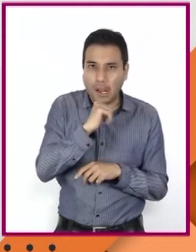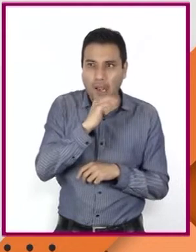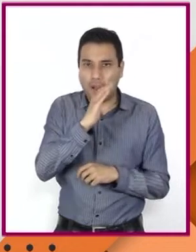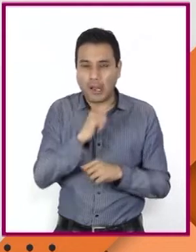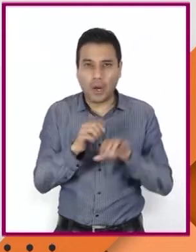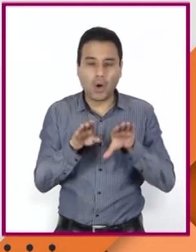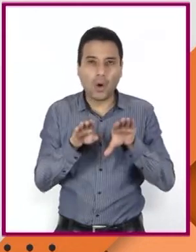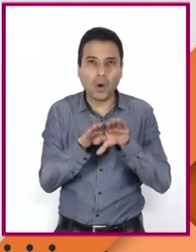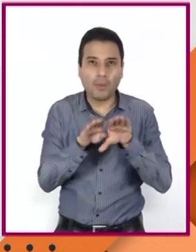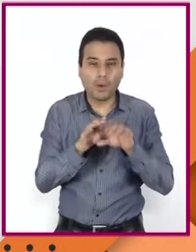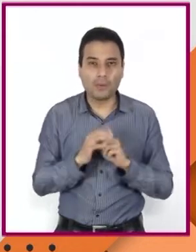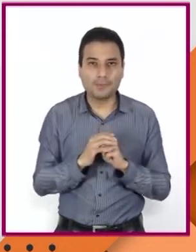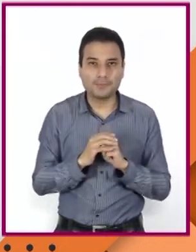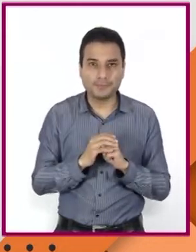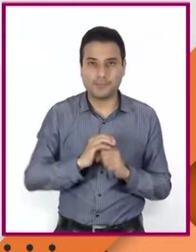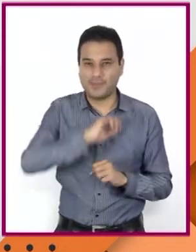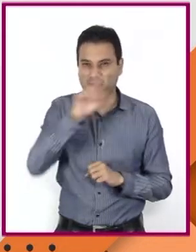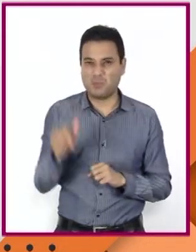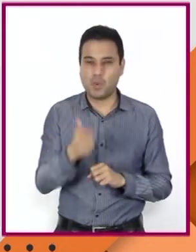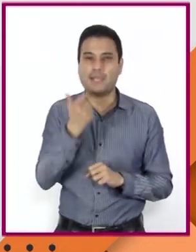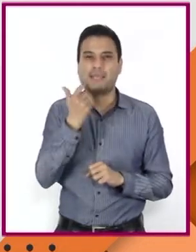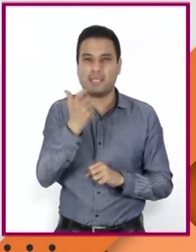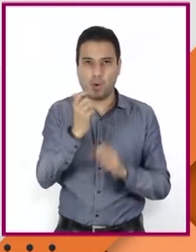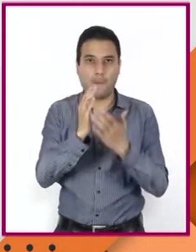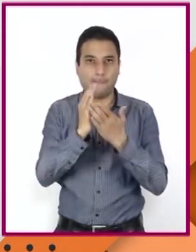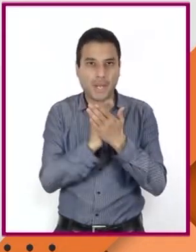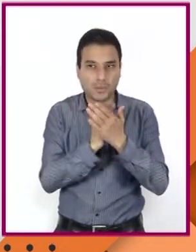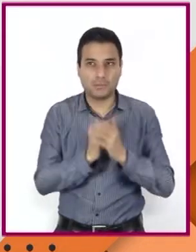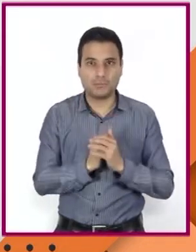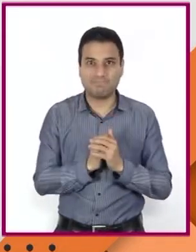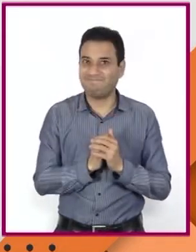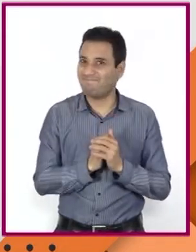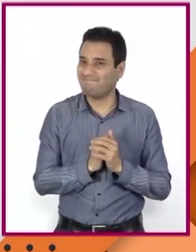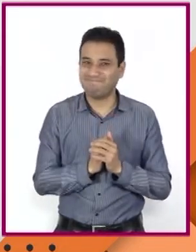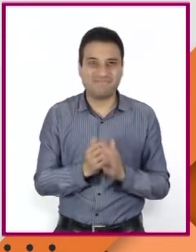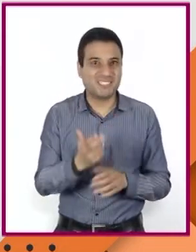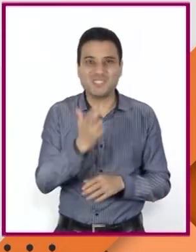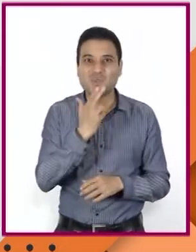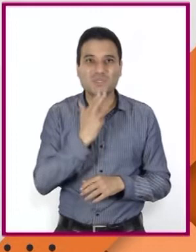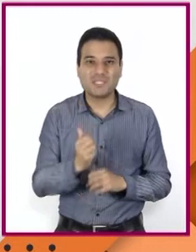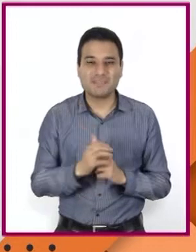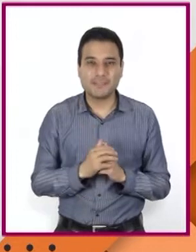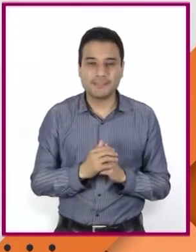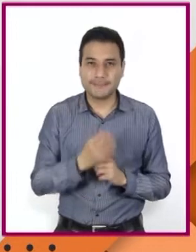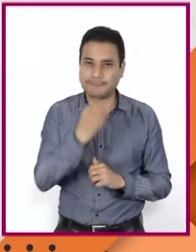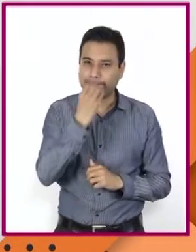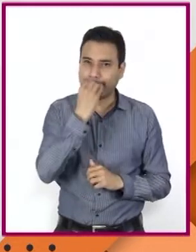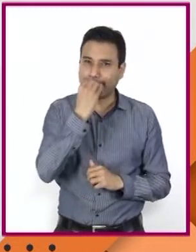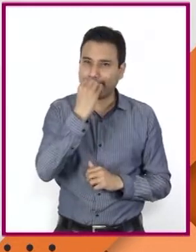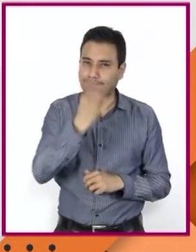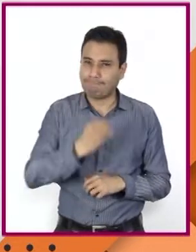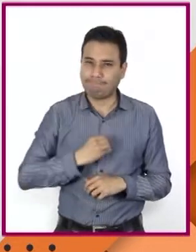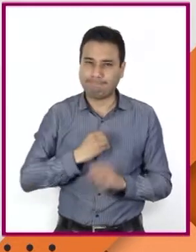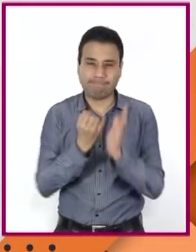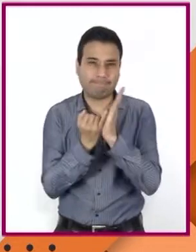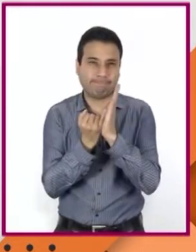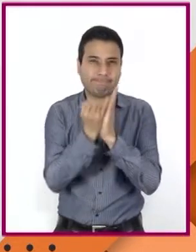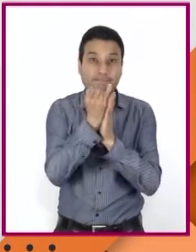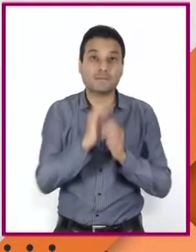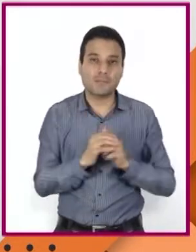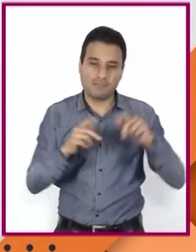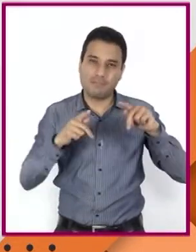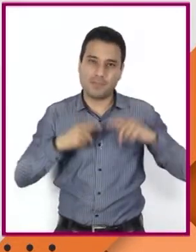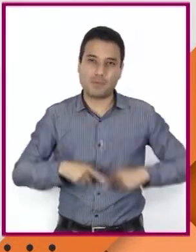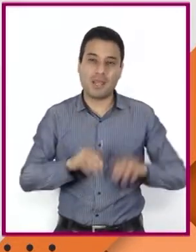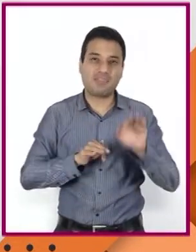Entonces, comenzaron a bajar los precios, pero tampoco funcionó, por lo que tomaron medidas más drásticas como despedir